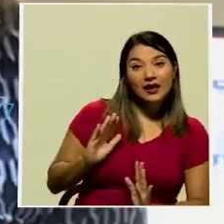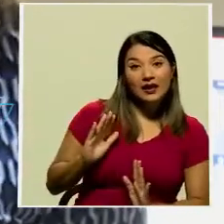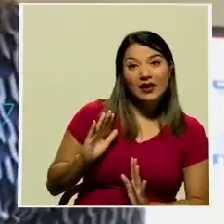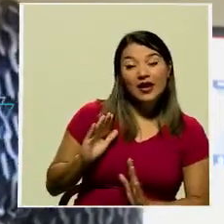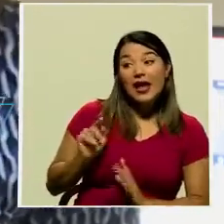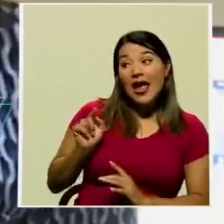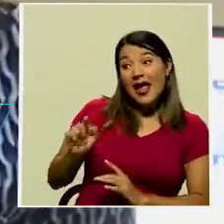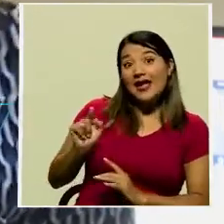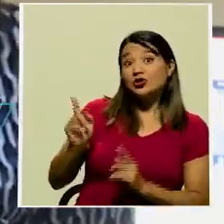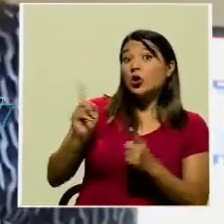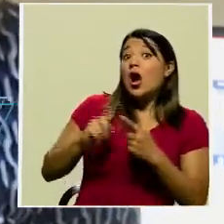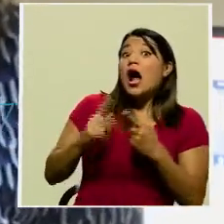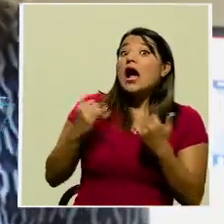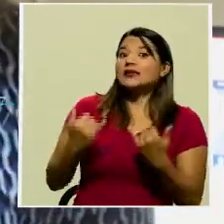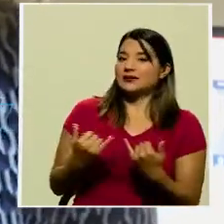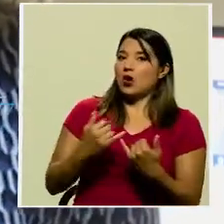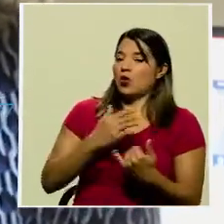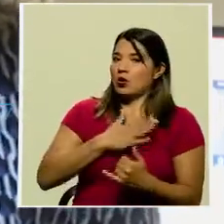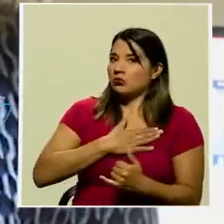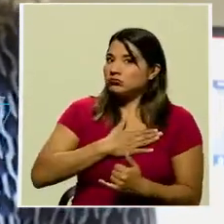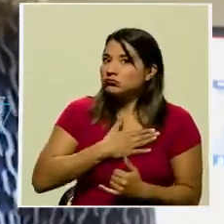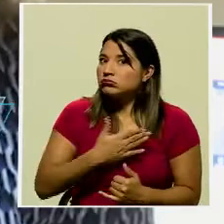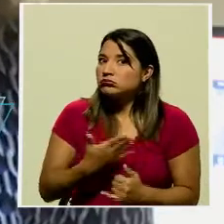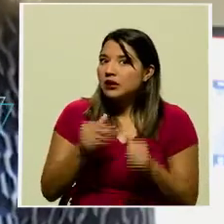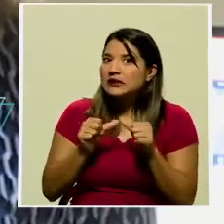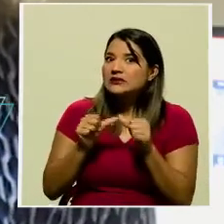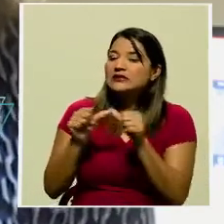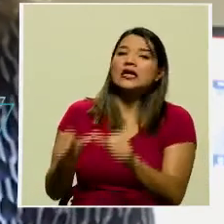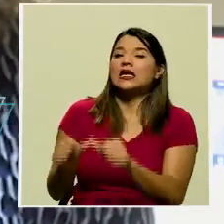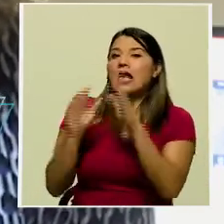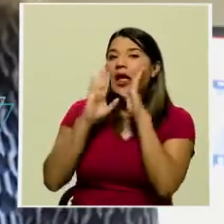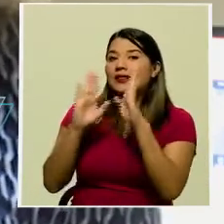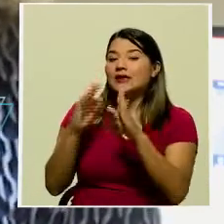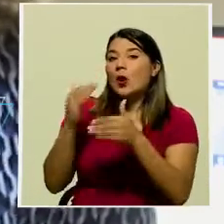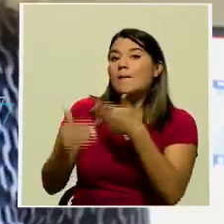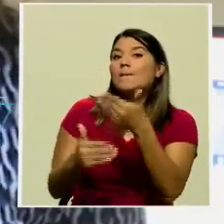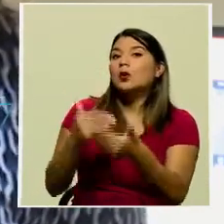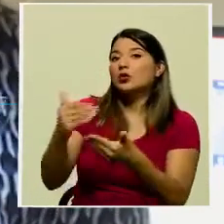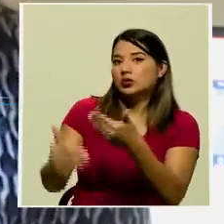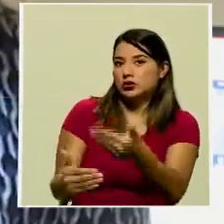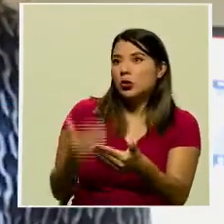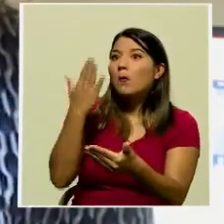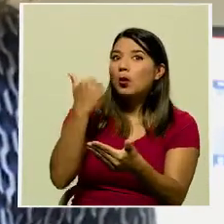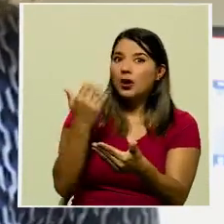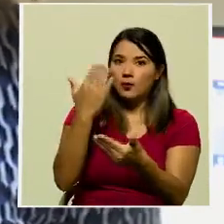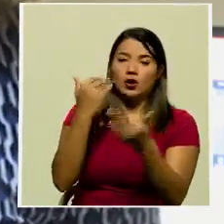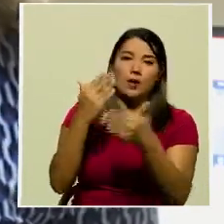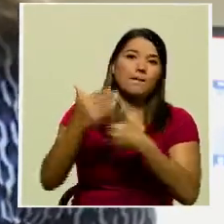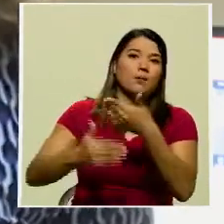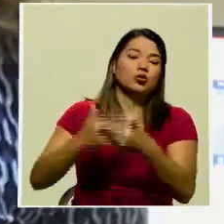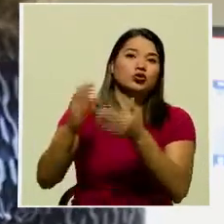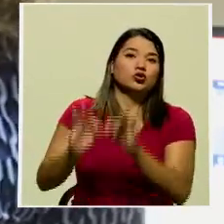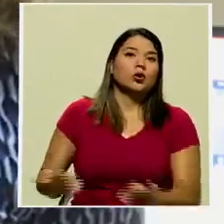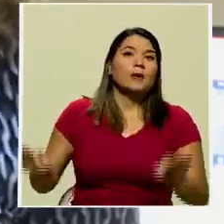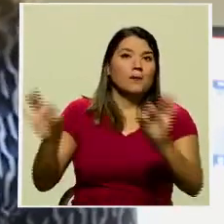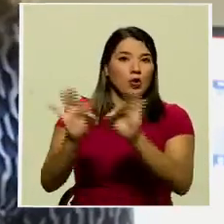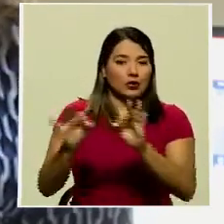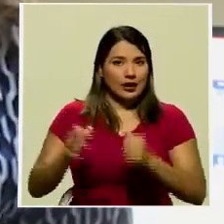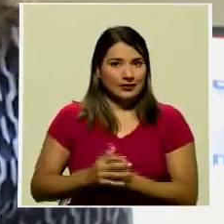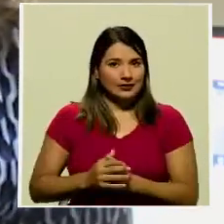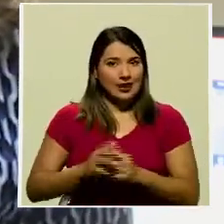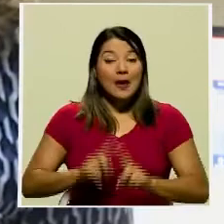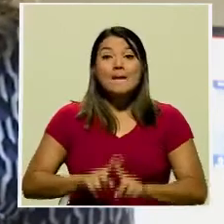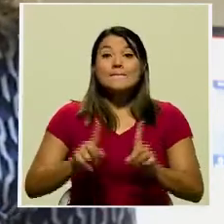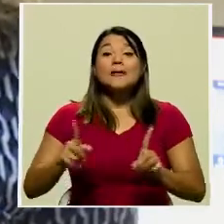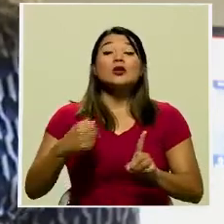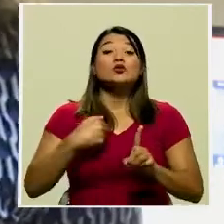el momento dispuestos a mantener, o sea, a atender los procesos por la importancia que tiene. Pero aquí lo que yo quiero destacar